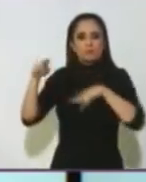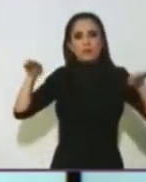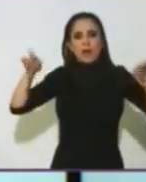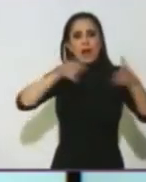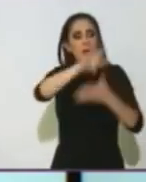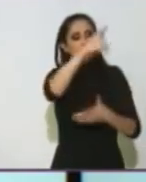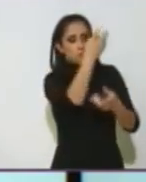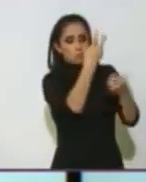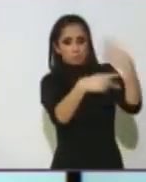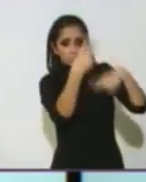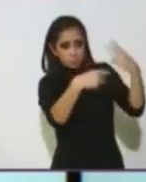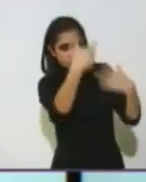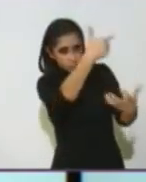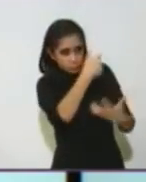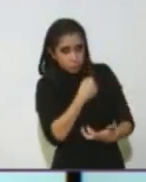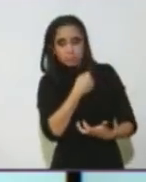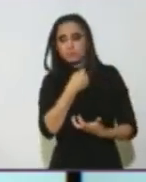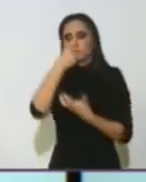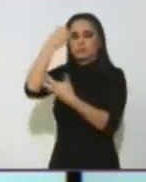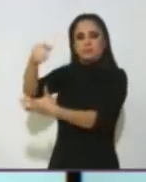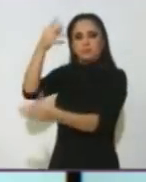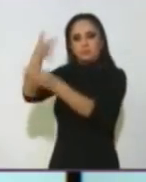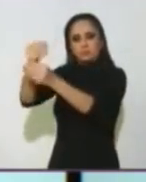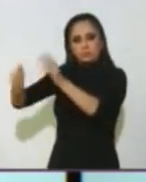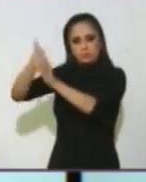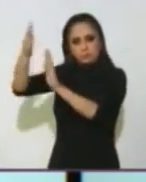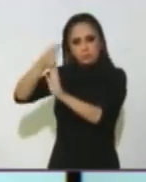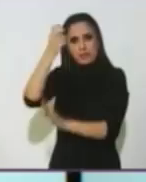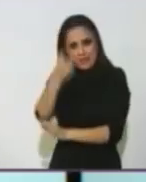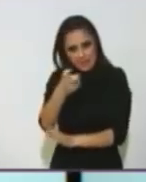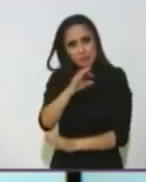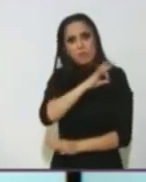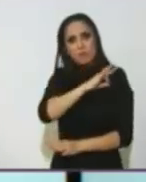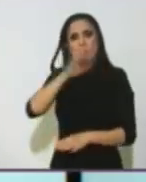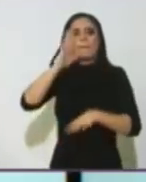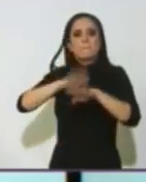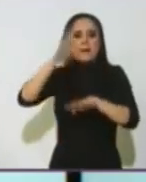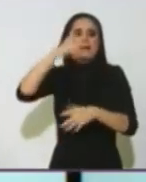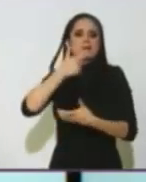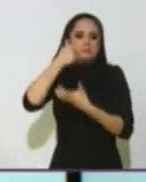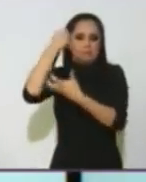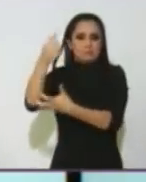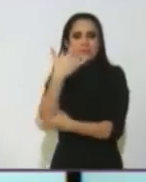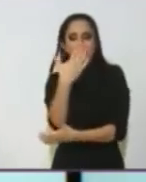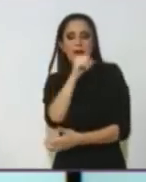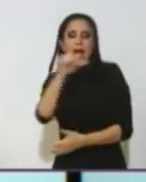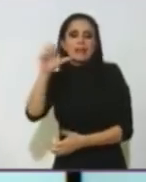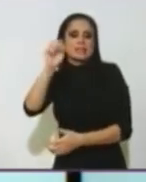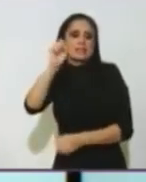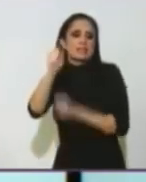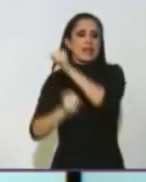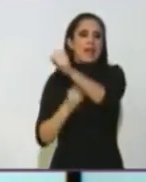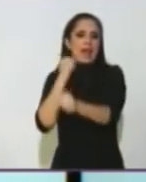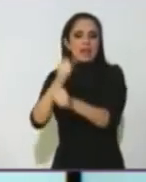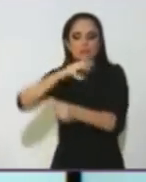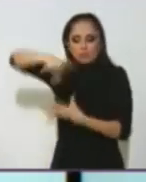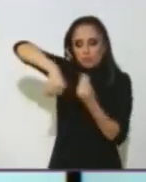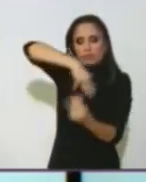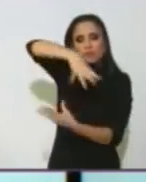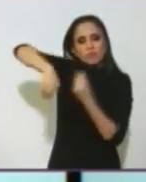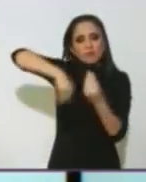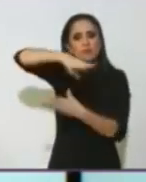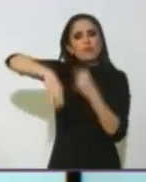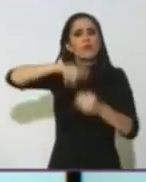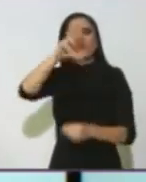tarifa de uso de aeropuerto precisamente eso le permite financiarse a 50 a 60 años sin tener que comprometer